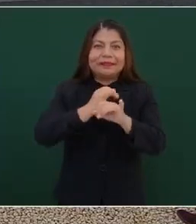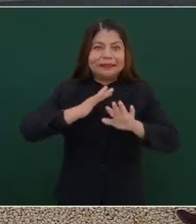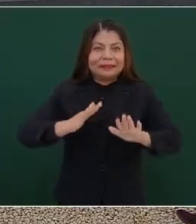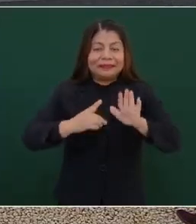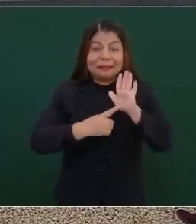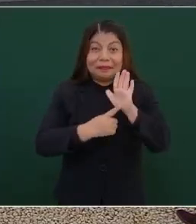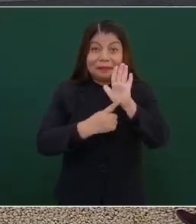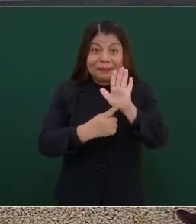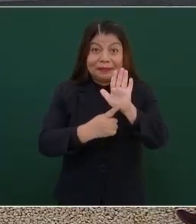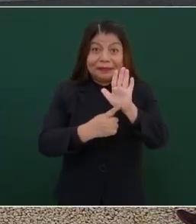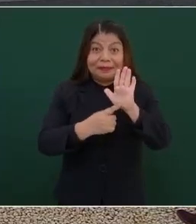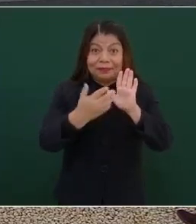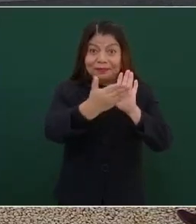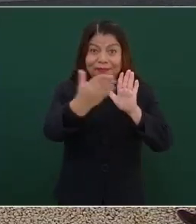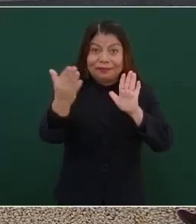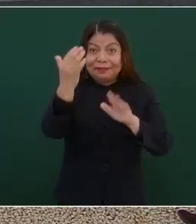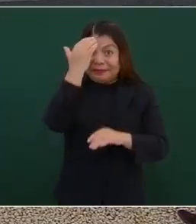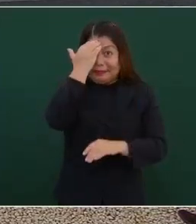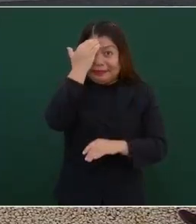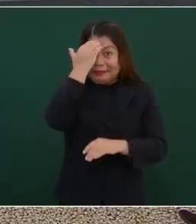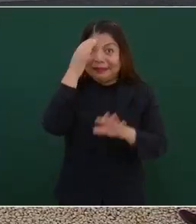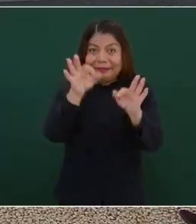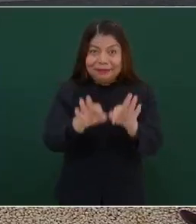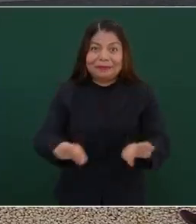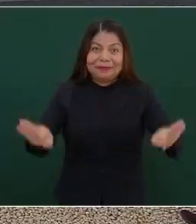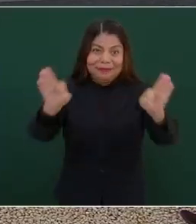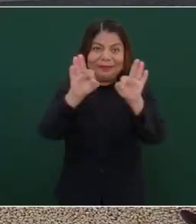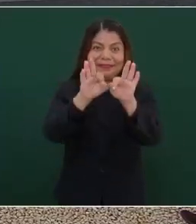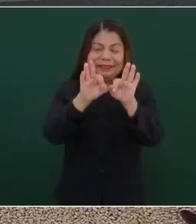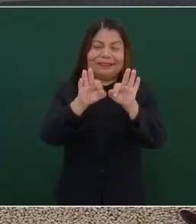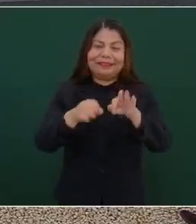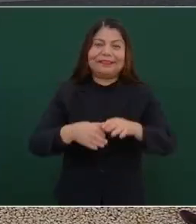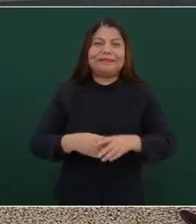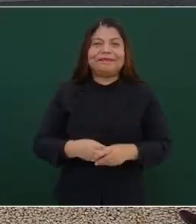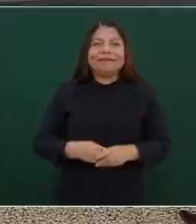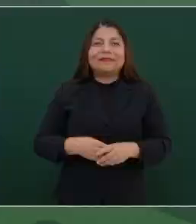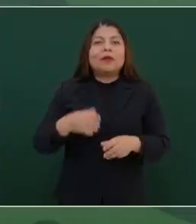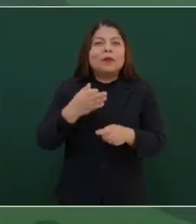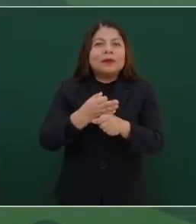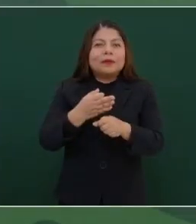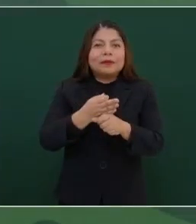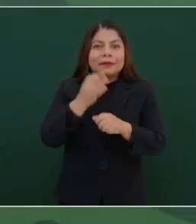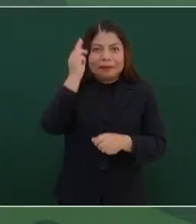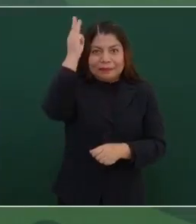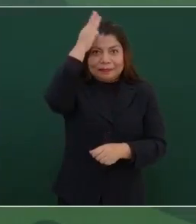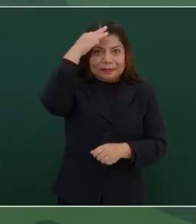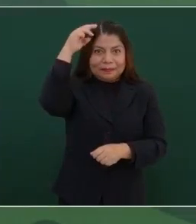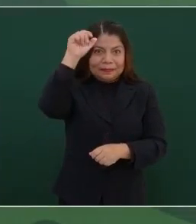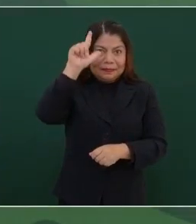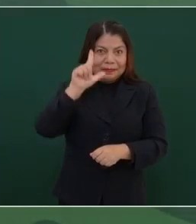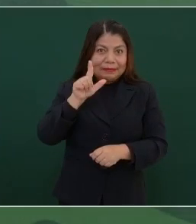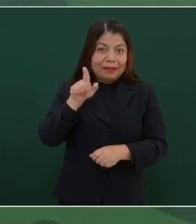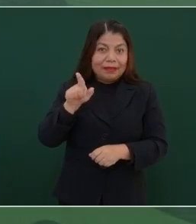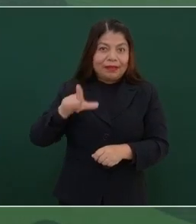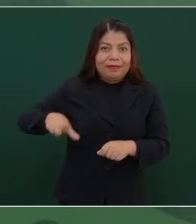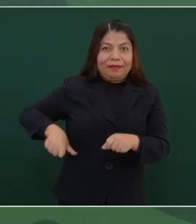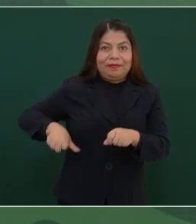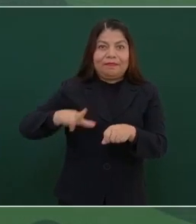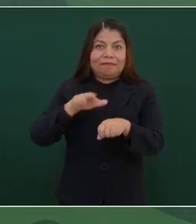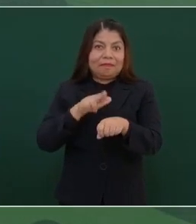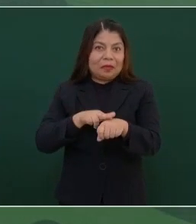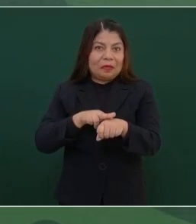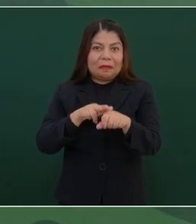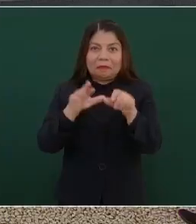Mara, la extraordinaria gobernadora que tienen aquí en Quintana Roo, habla de que se están